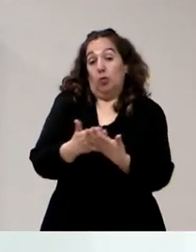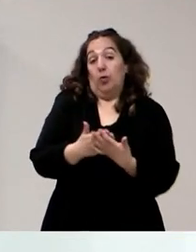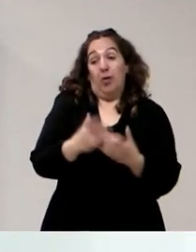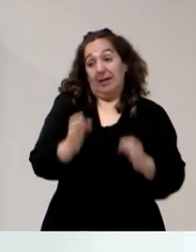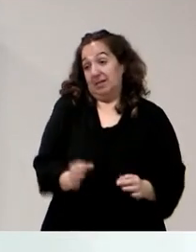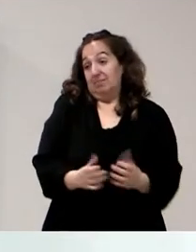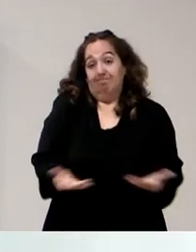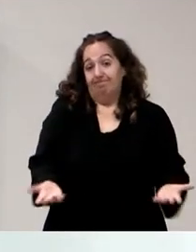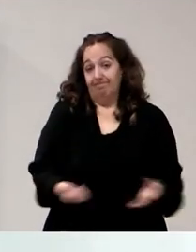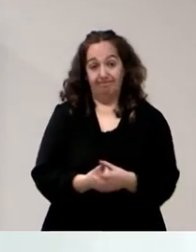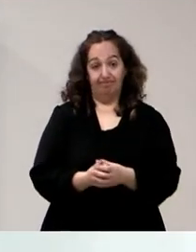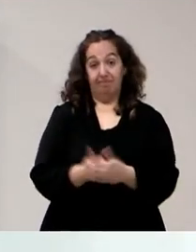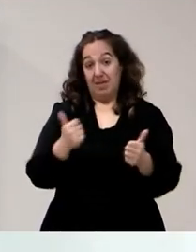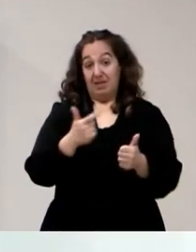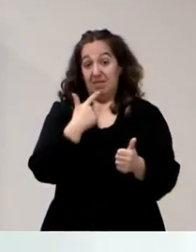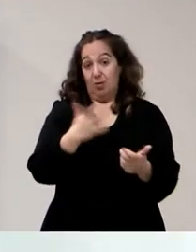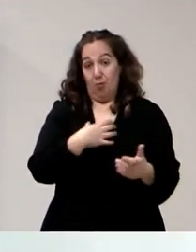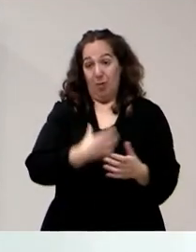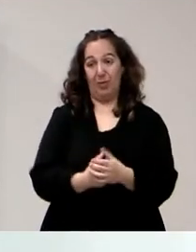márgenes no de